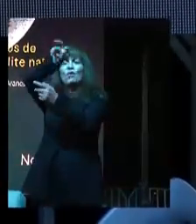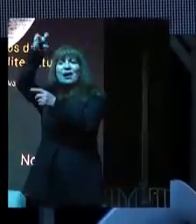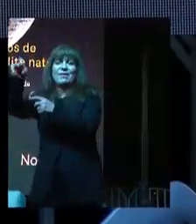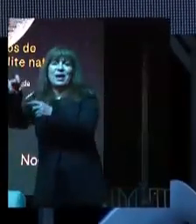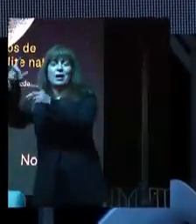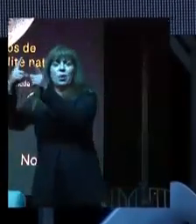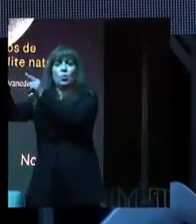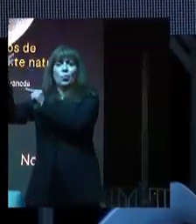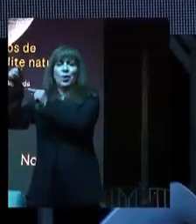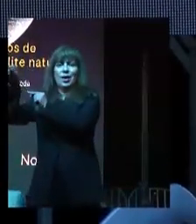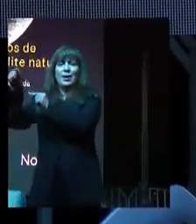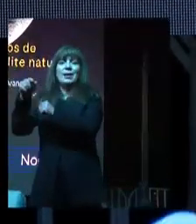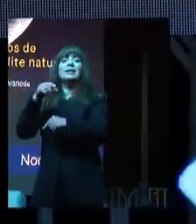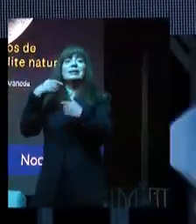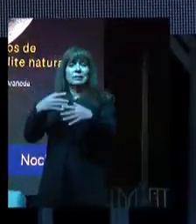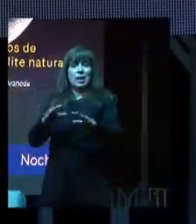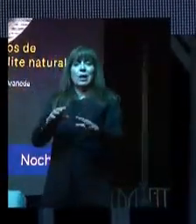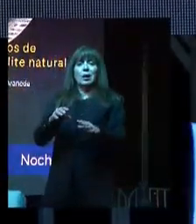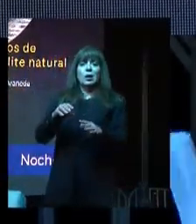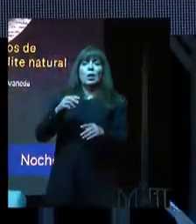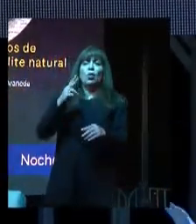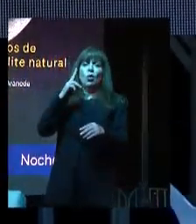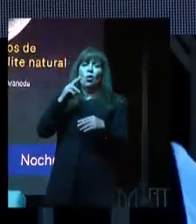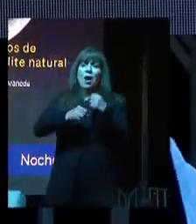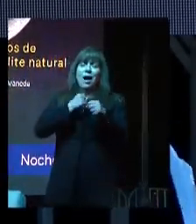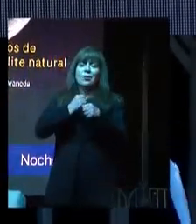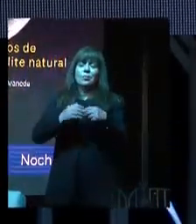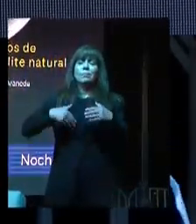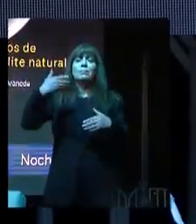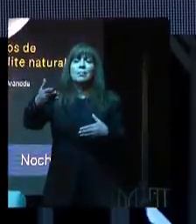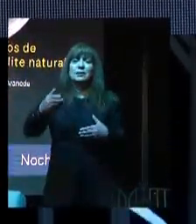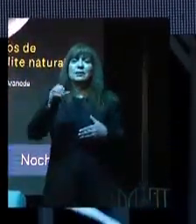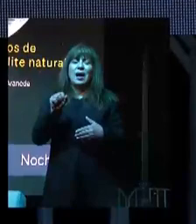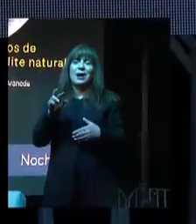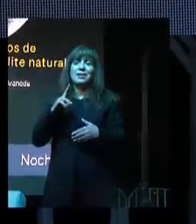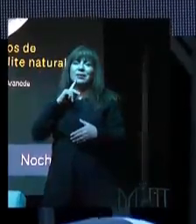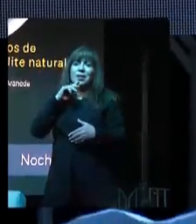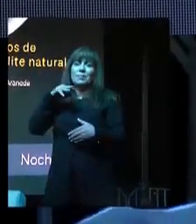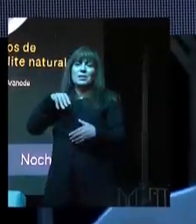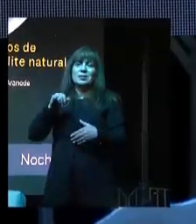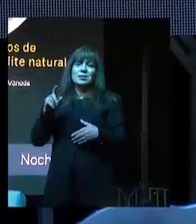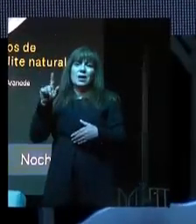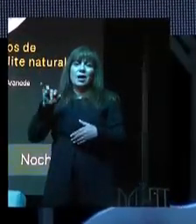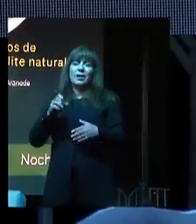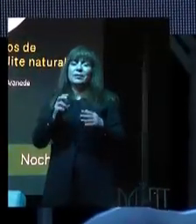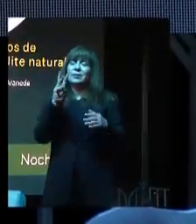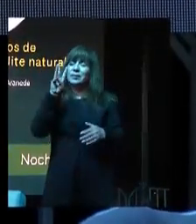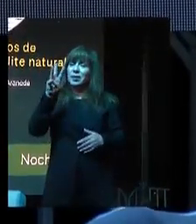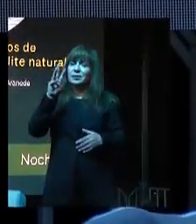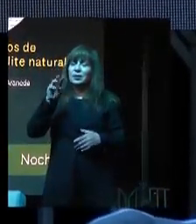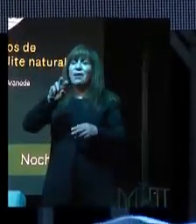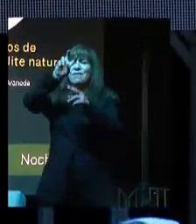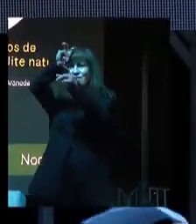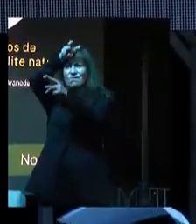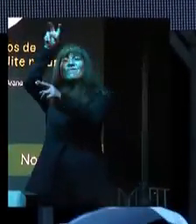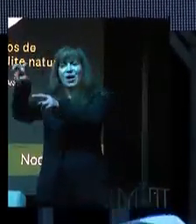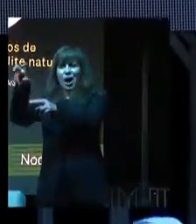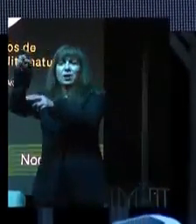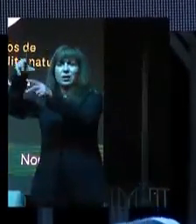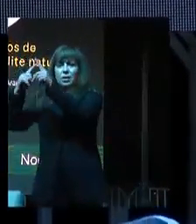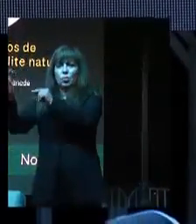Y ya en Artemisa 3, como en 2 años más, bajarían por primera vez a la Luna y